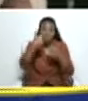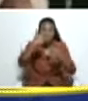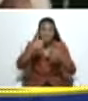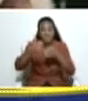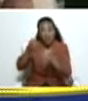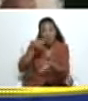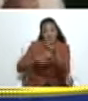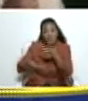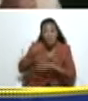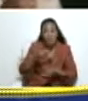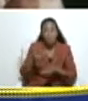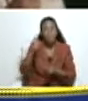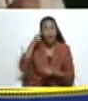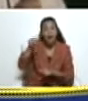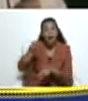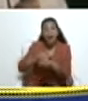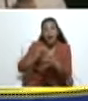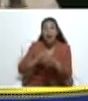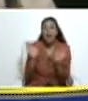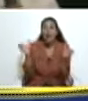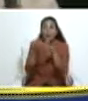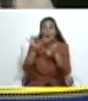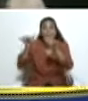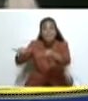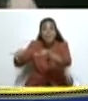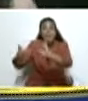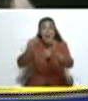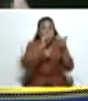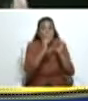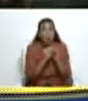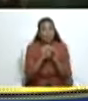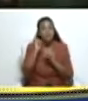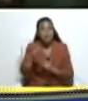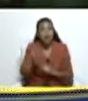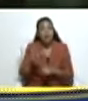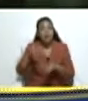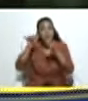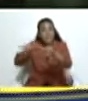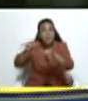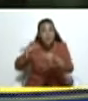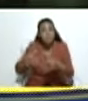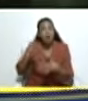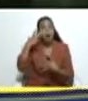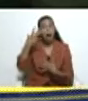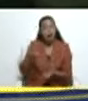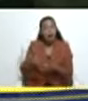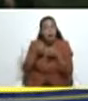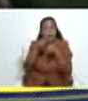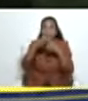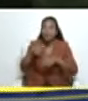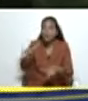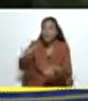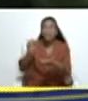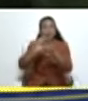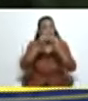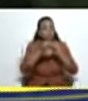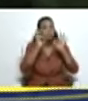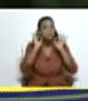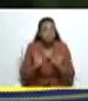tenemos, mi comandante jefe, es la organización territorial del poder popular. Es una ventaja importante para